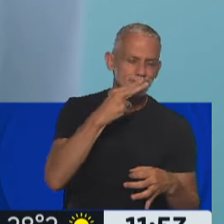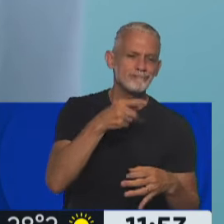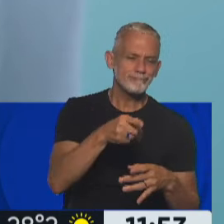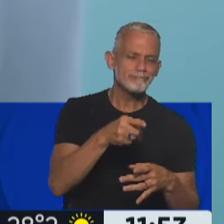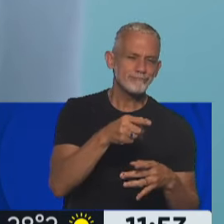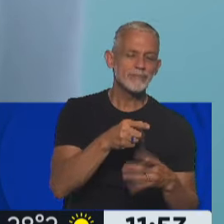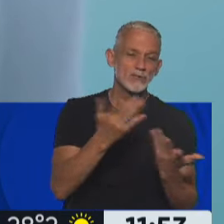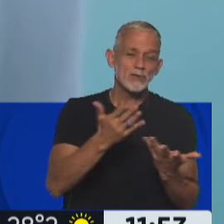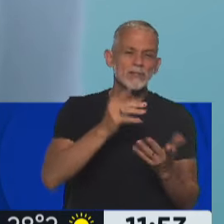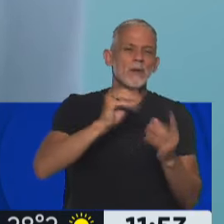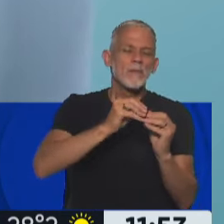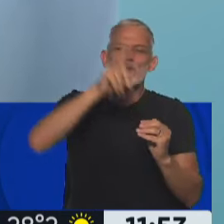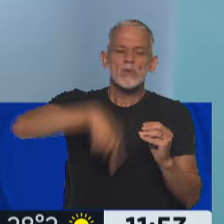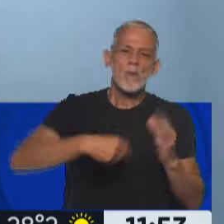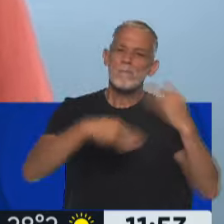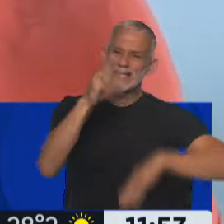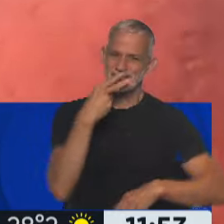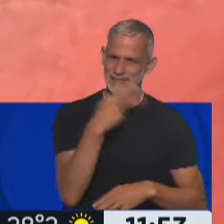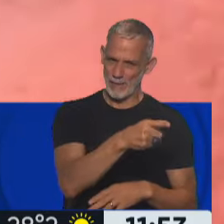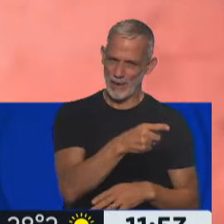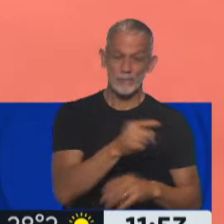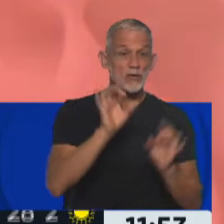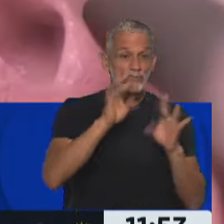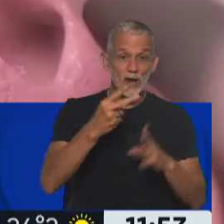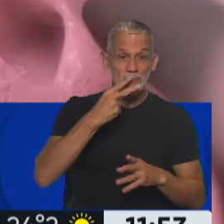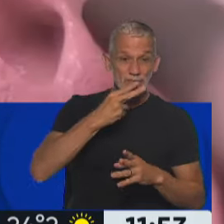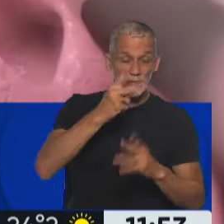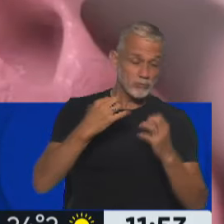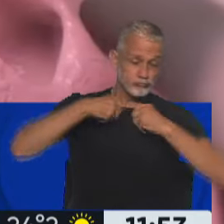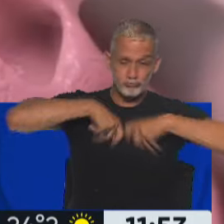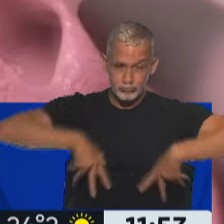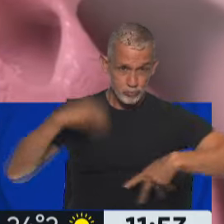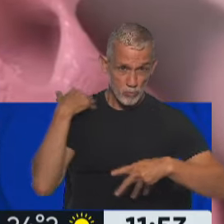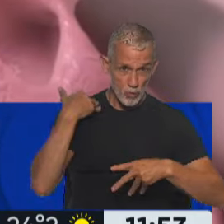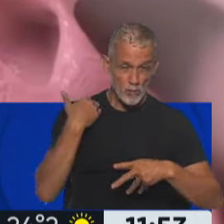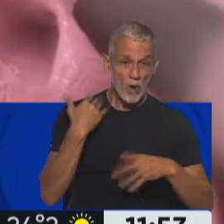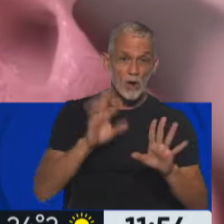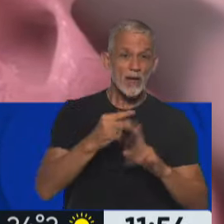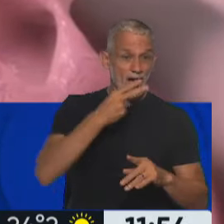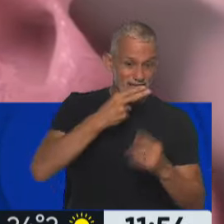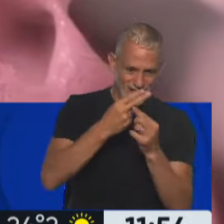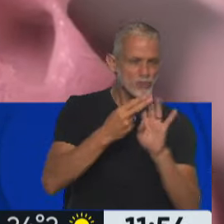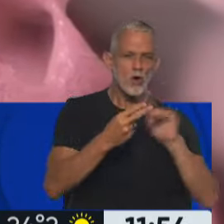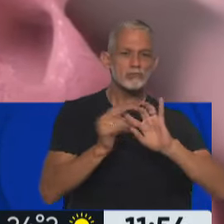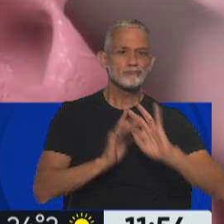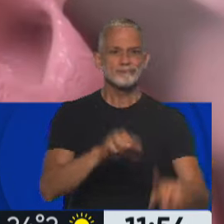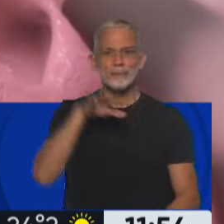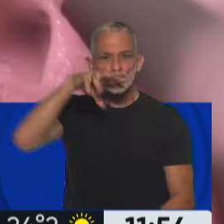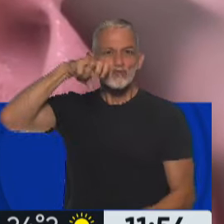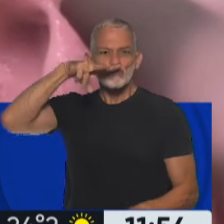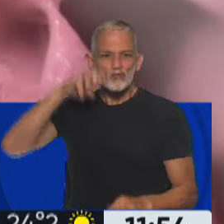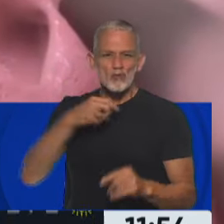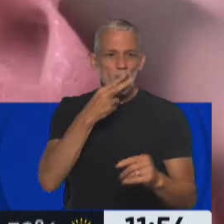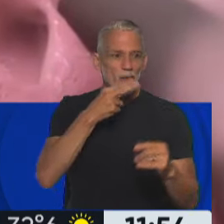haciendo que sea la causa principal pero no solo el fumador activo aclaran sino también el pasivo es decir